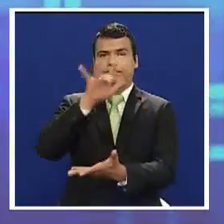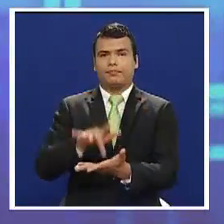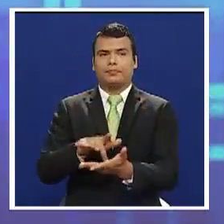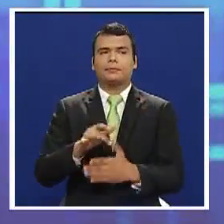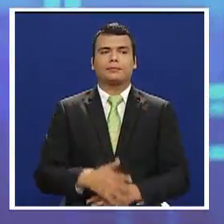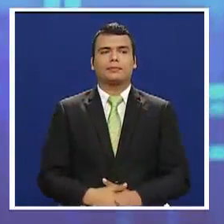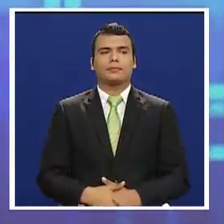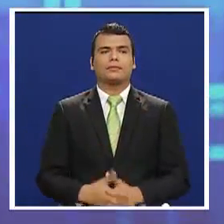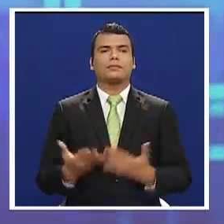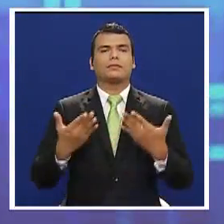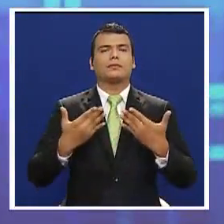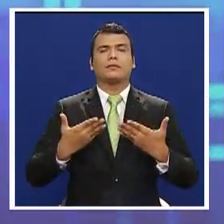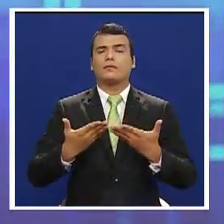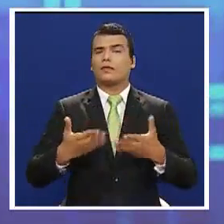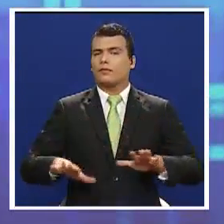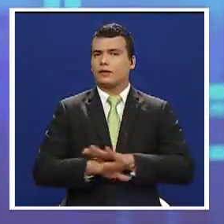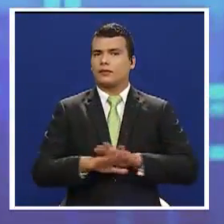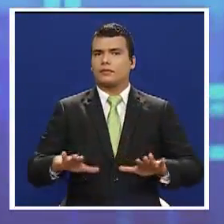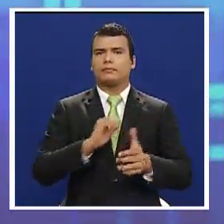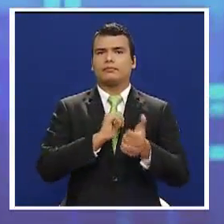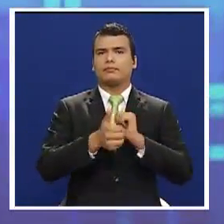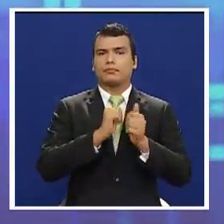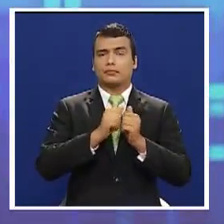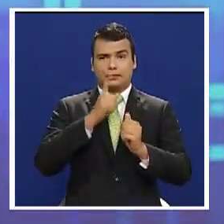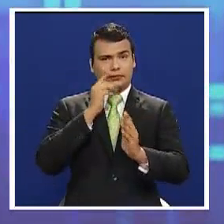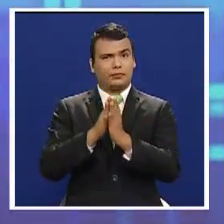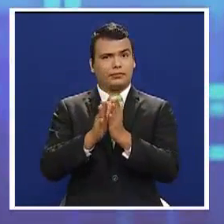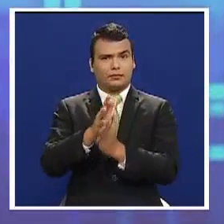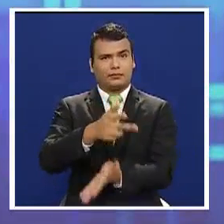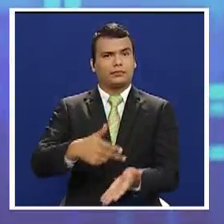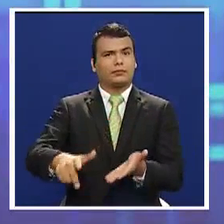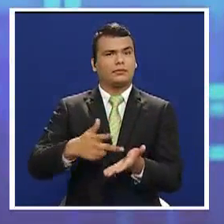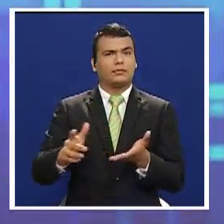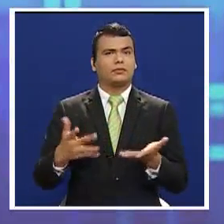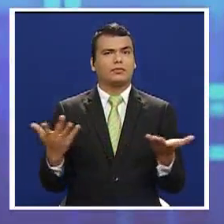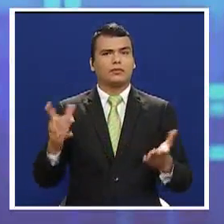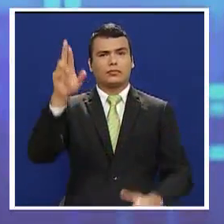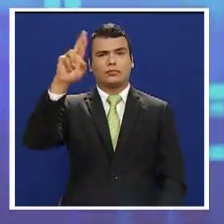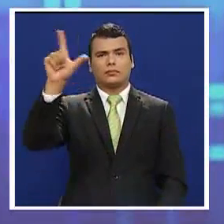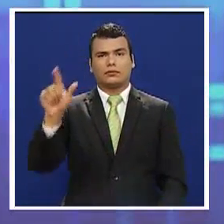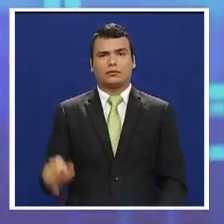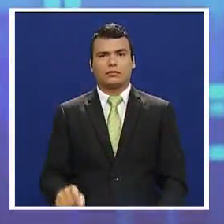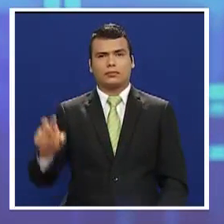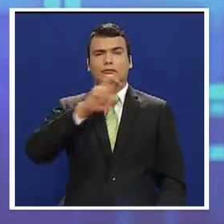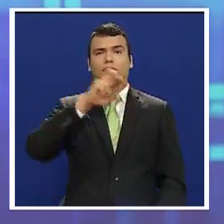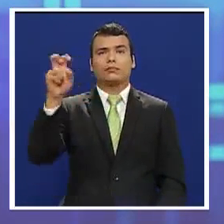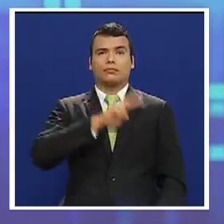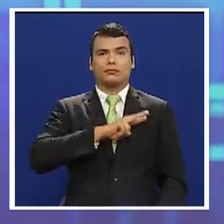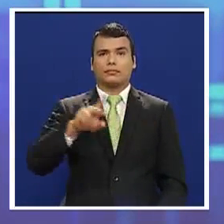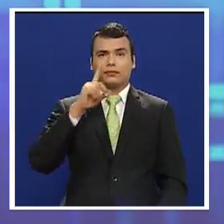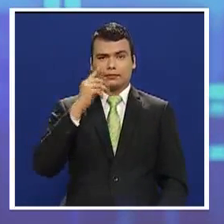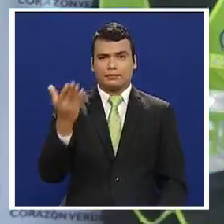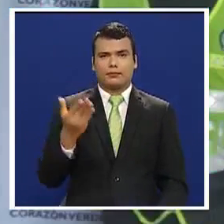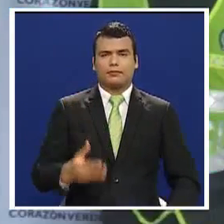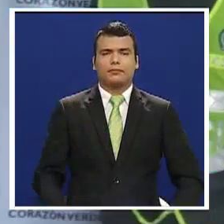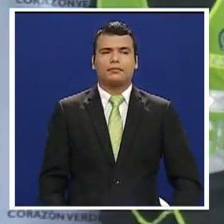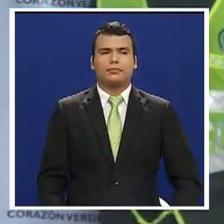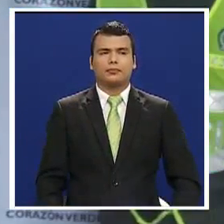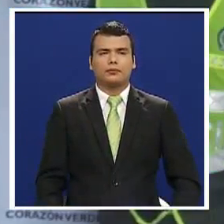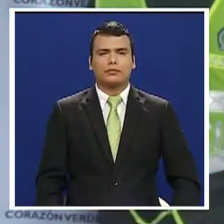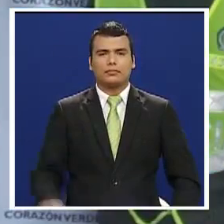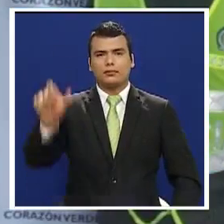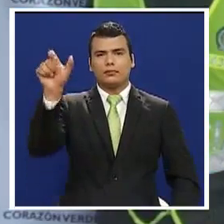estuviera más peleando en el colegio. Donde llegué con mi mamá el primer día y me quedó gustando. Y donde estoy ahora y pues he tenido unos buenos títulos